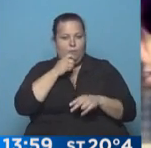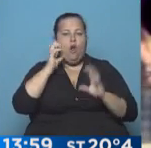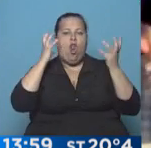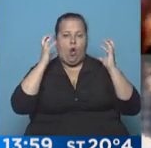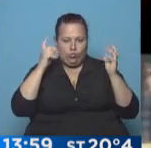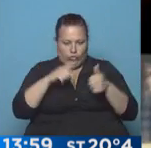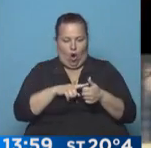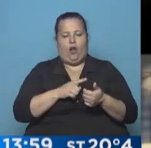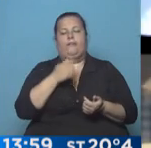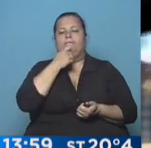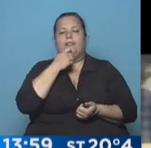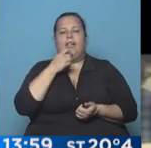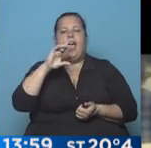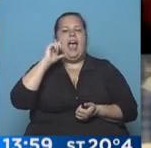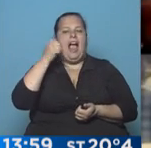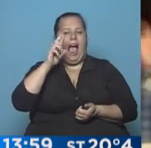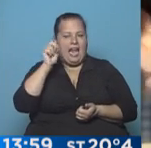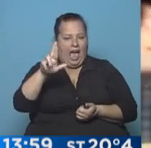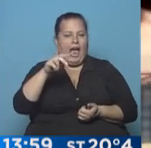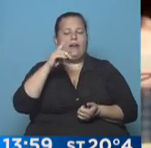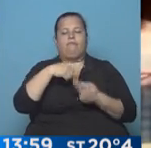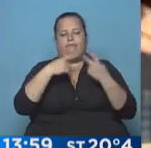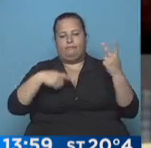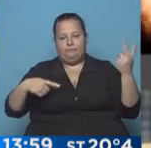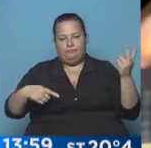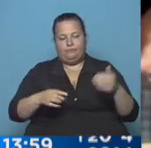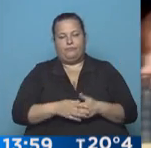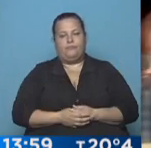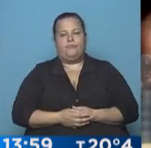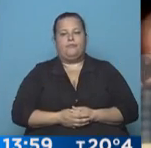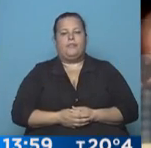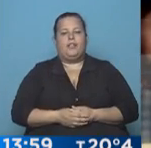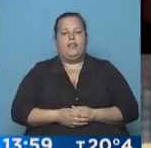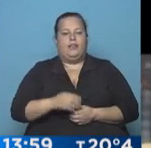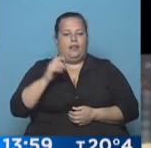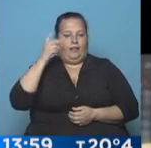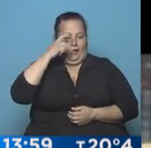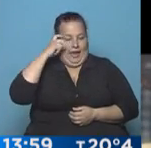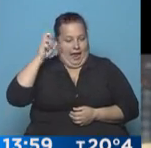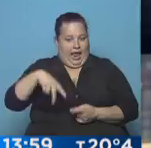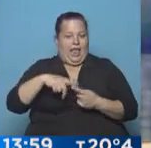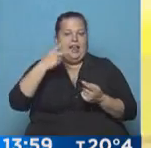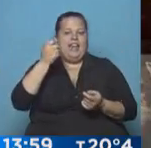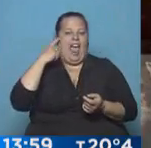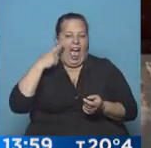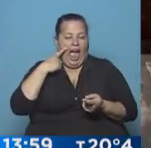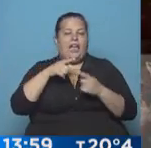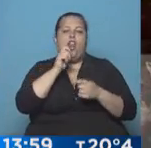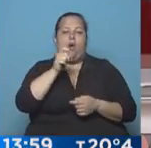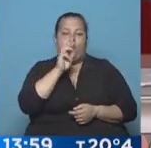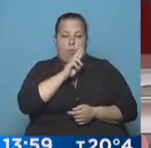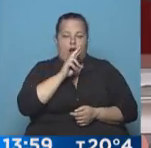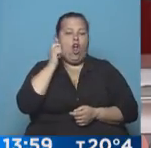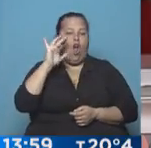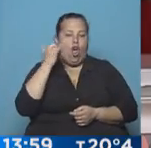locutores. A ver, locutores está Gabriel Galar, Pablo Bricker, Fabián Serfoglio, Guillermo Helen, Alejandro Nagui, y locutoras